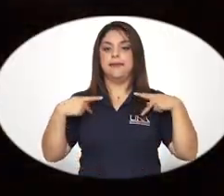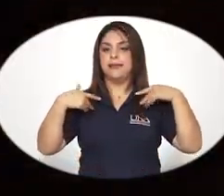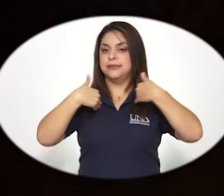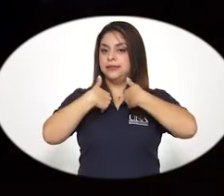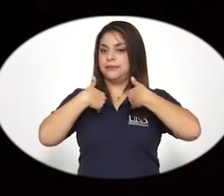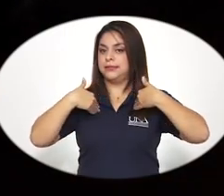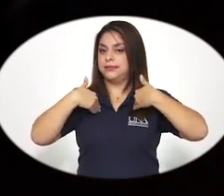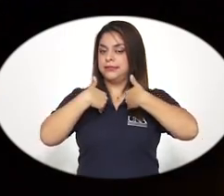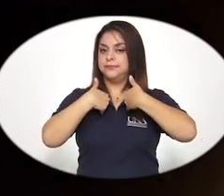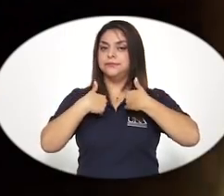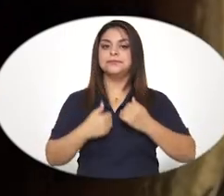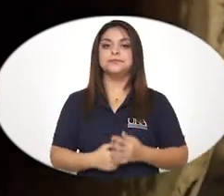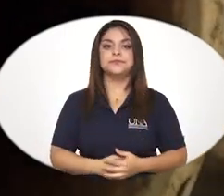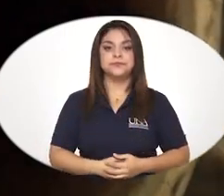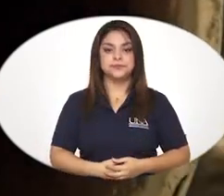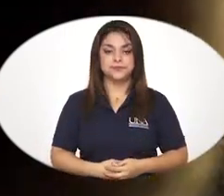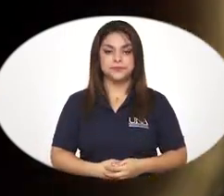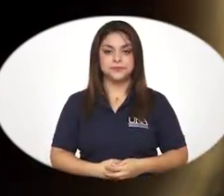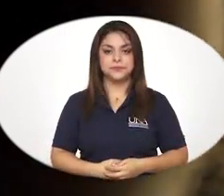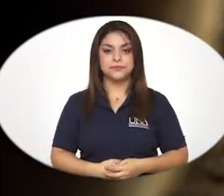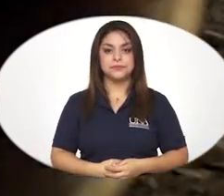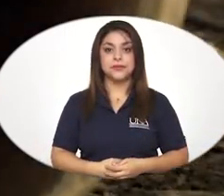Silvestre.